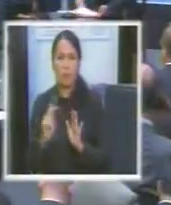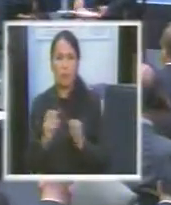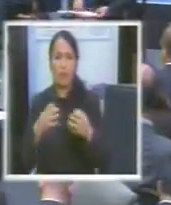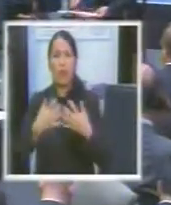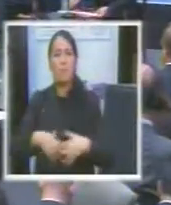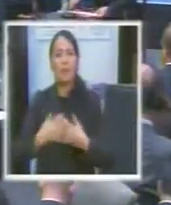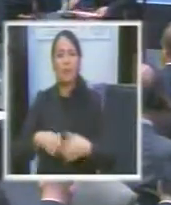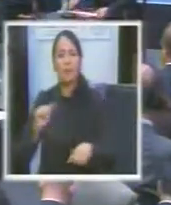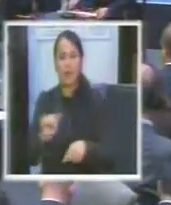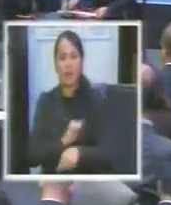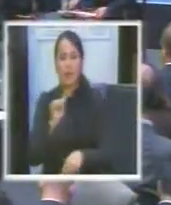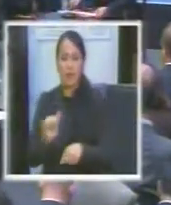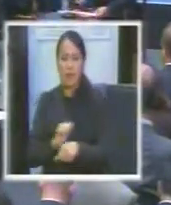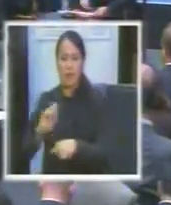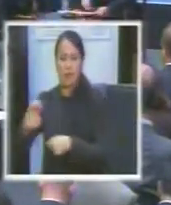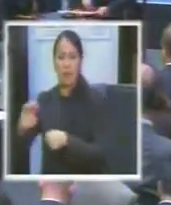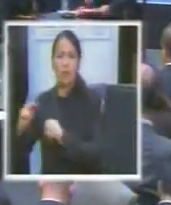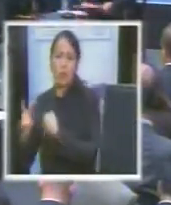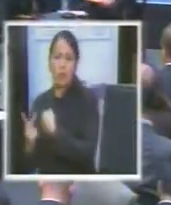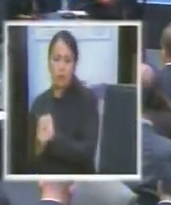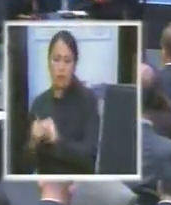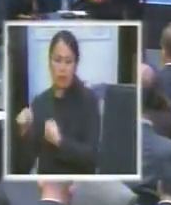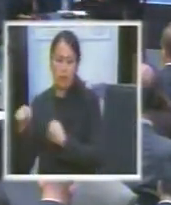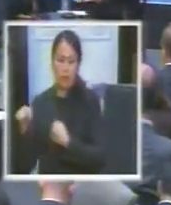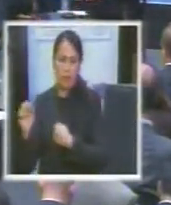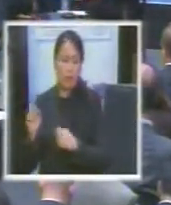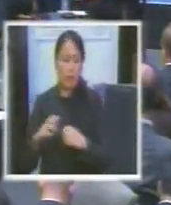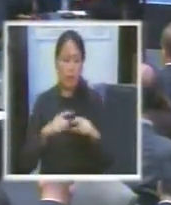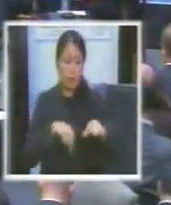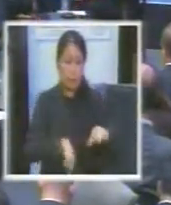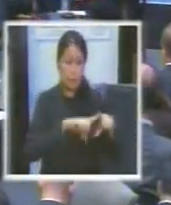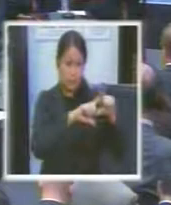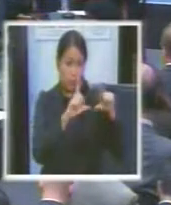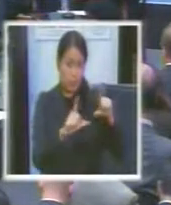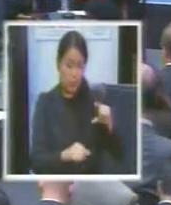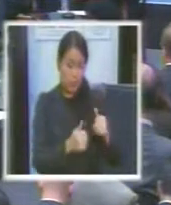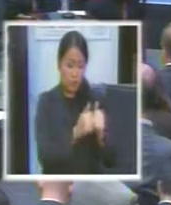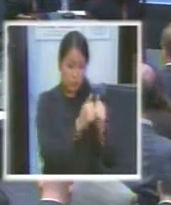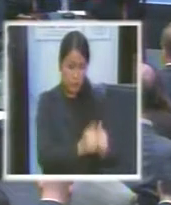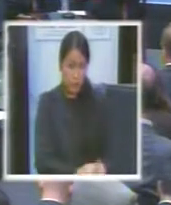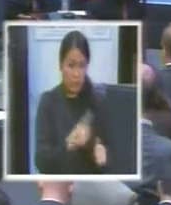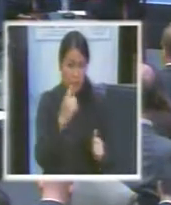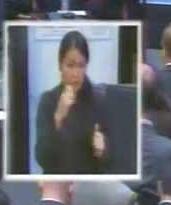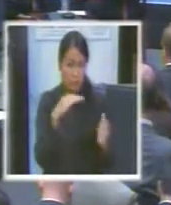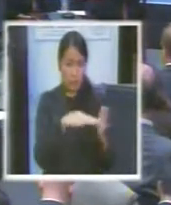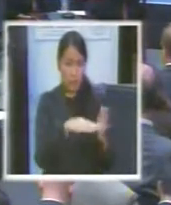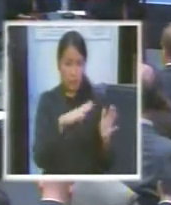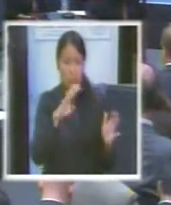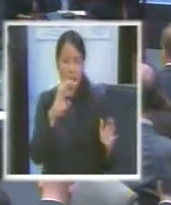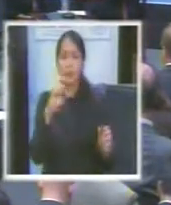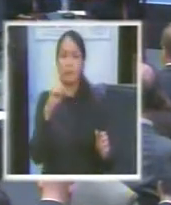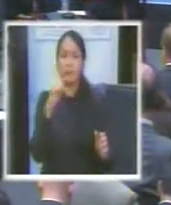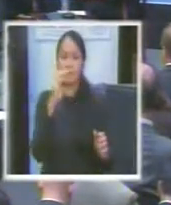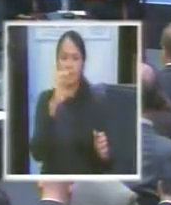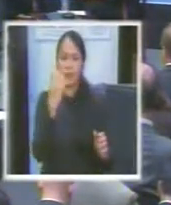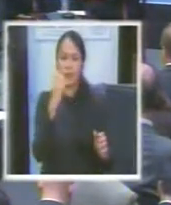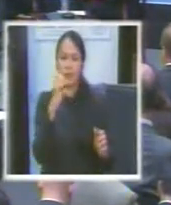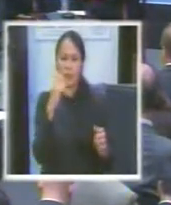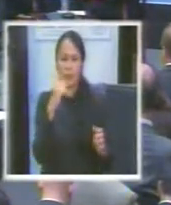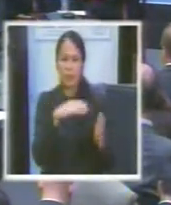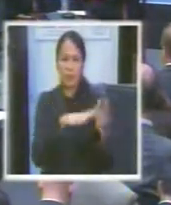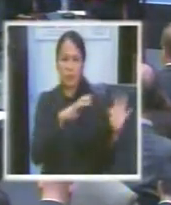empresa automotriz europea establecida en México, a partir del 1 de enero de 1994, tenía que pagar